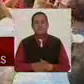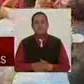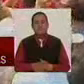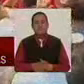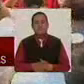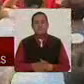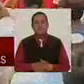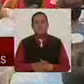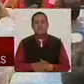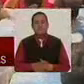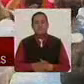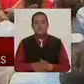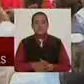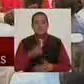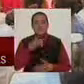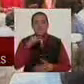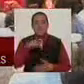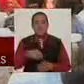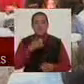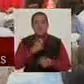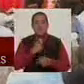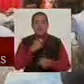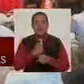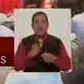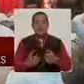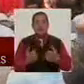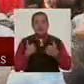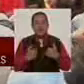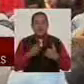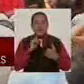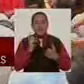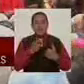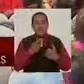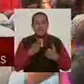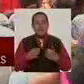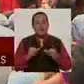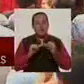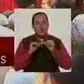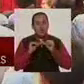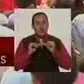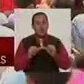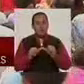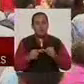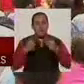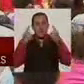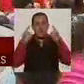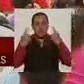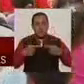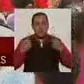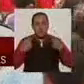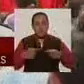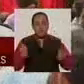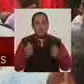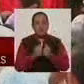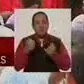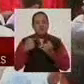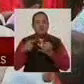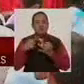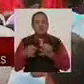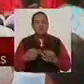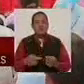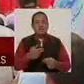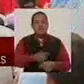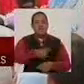Y ese trabajo tiene que ser en constante coordinación con nuestros respetados APUs de